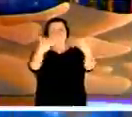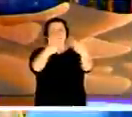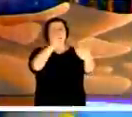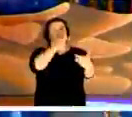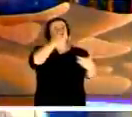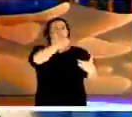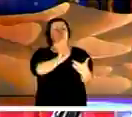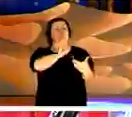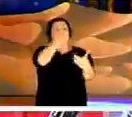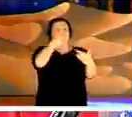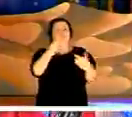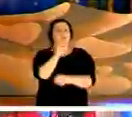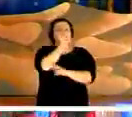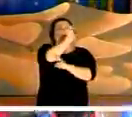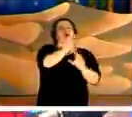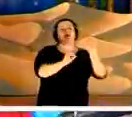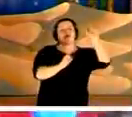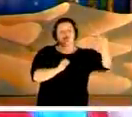frase.